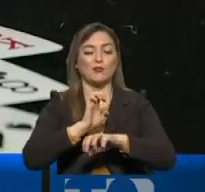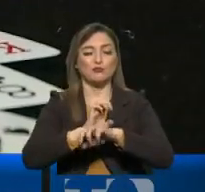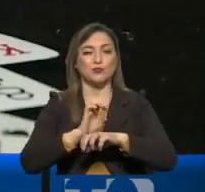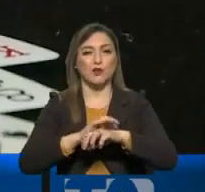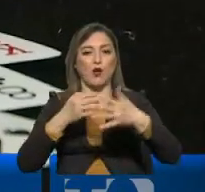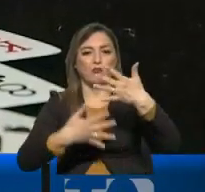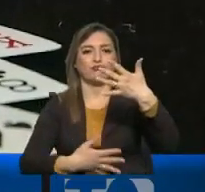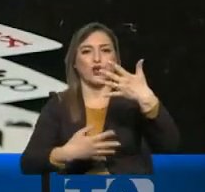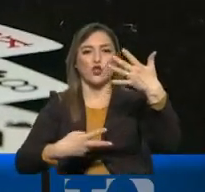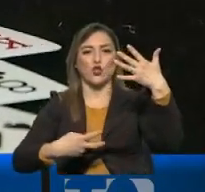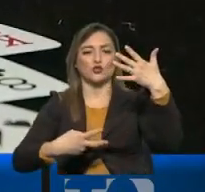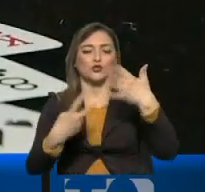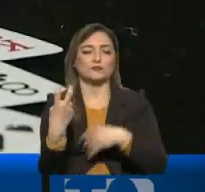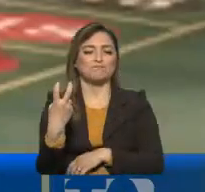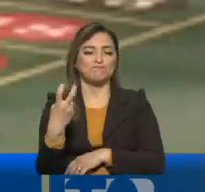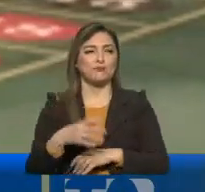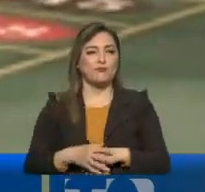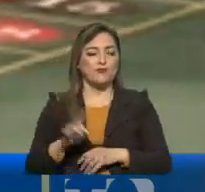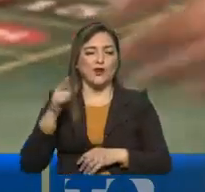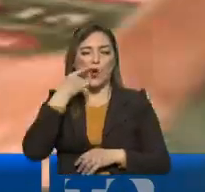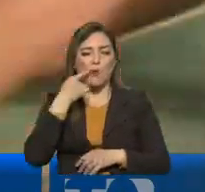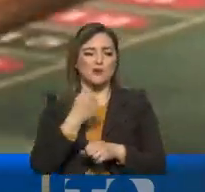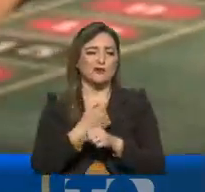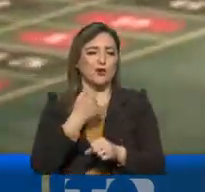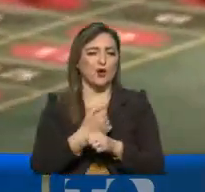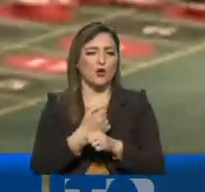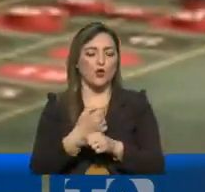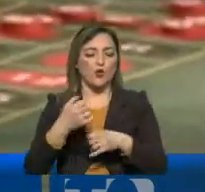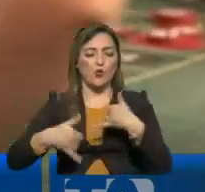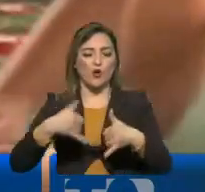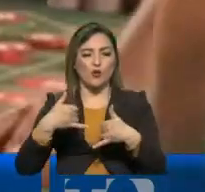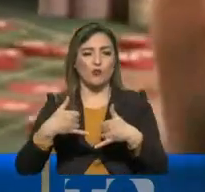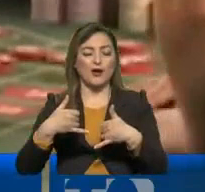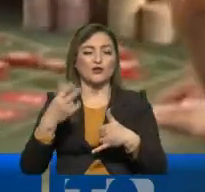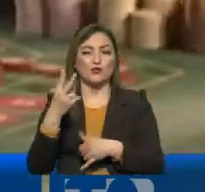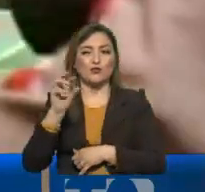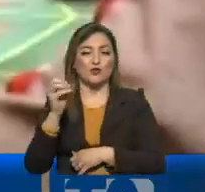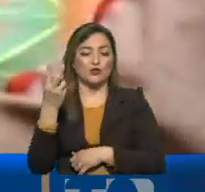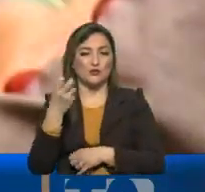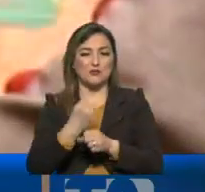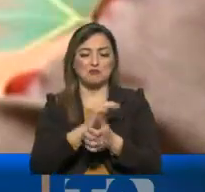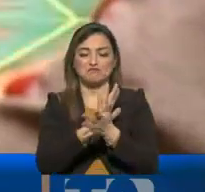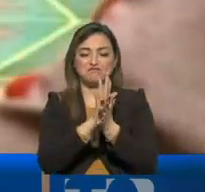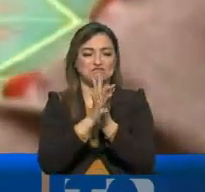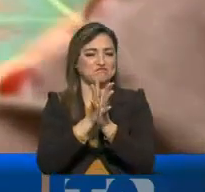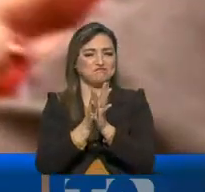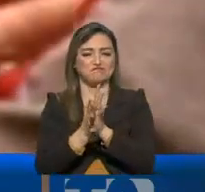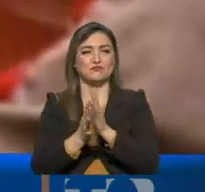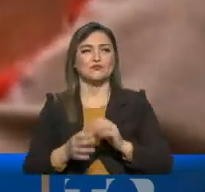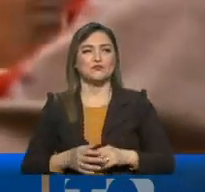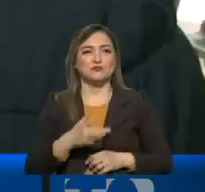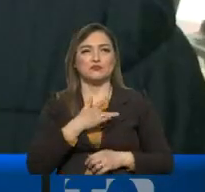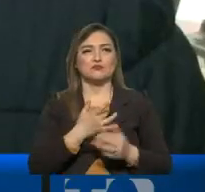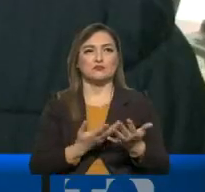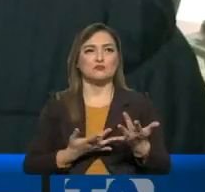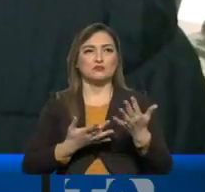conocido casino de la capital. Después del cierre en el 2012 no ha logrado conseguir trabajo, y que esto le brinda